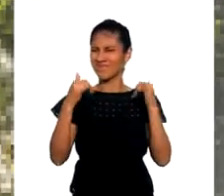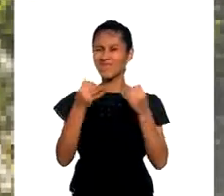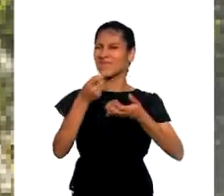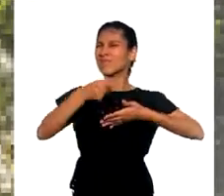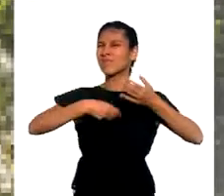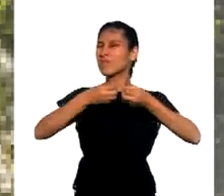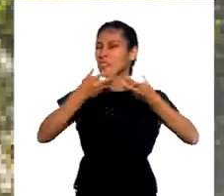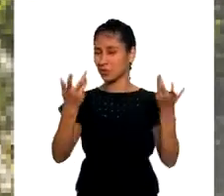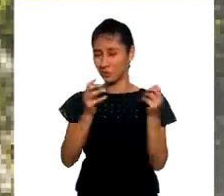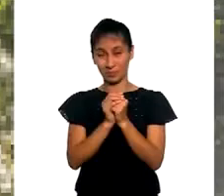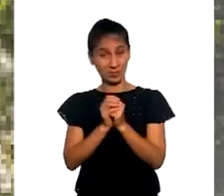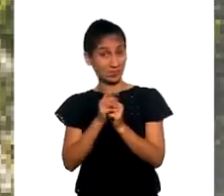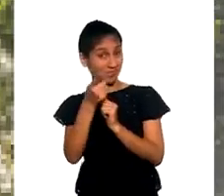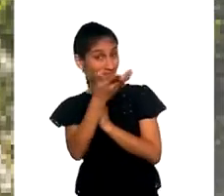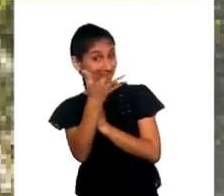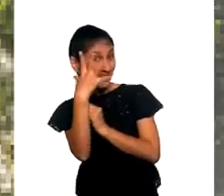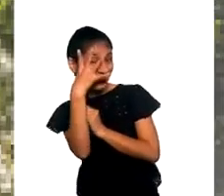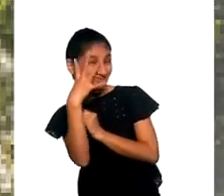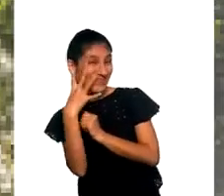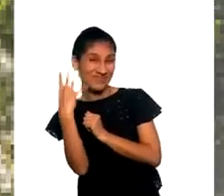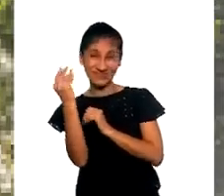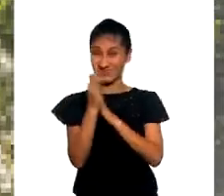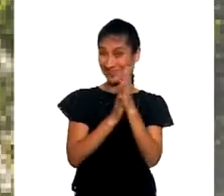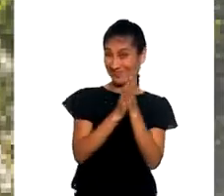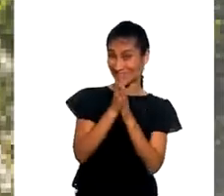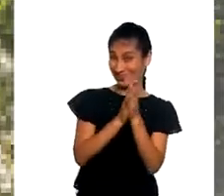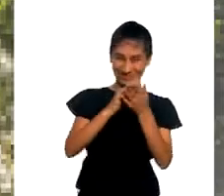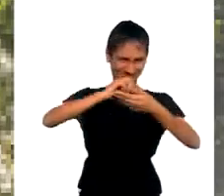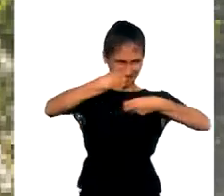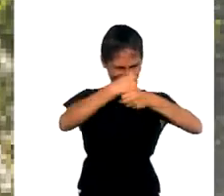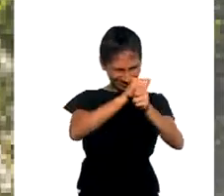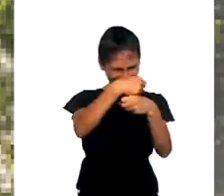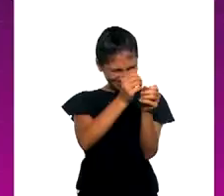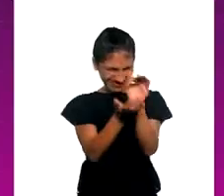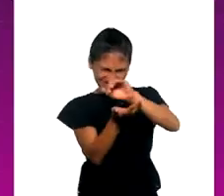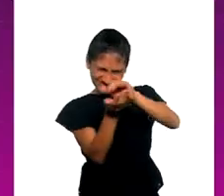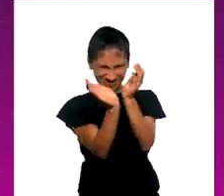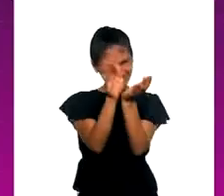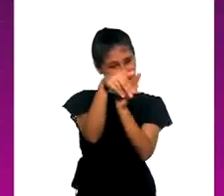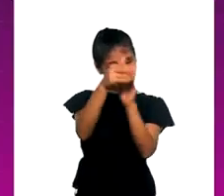juego expertos y expertas en origami